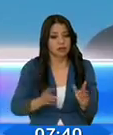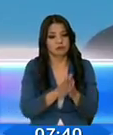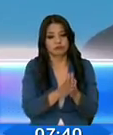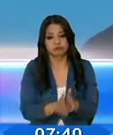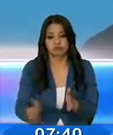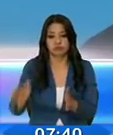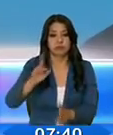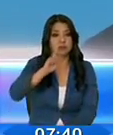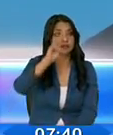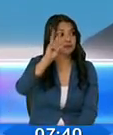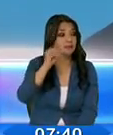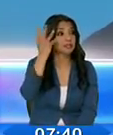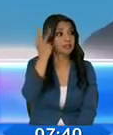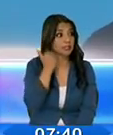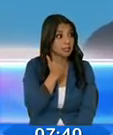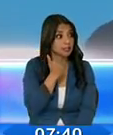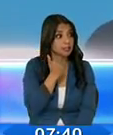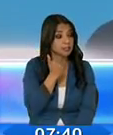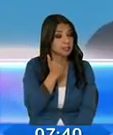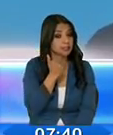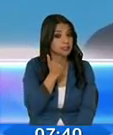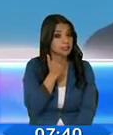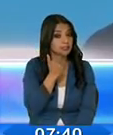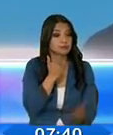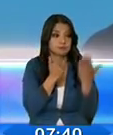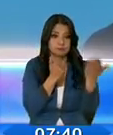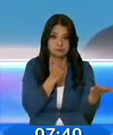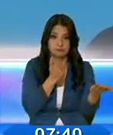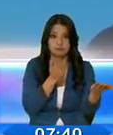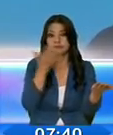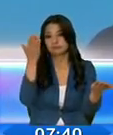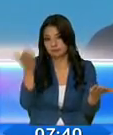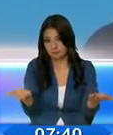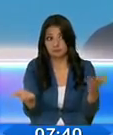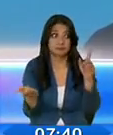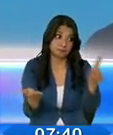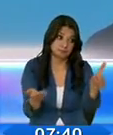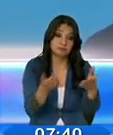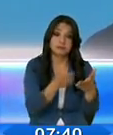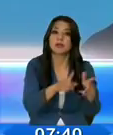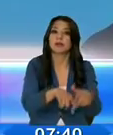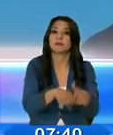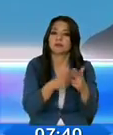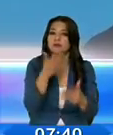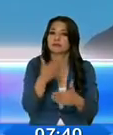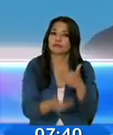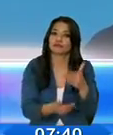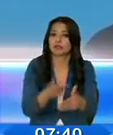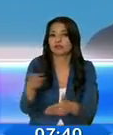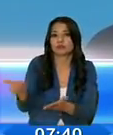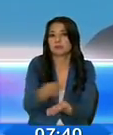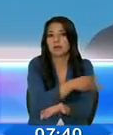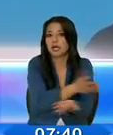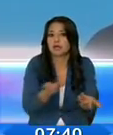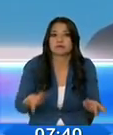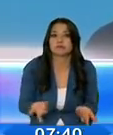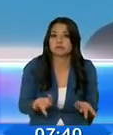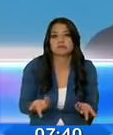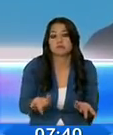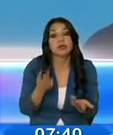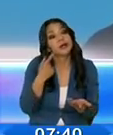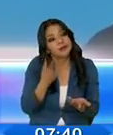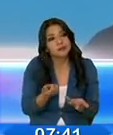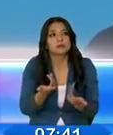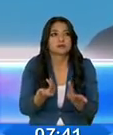esos 120 días, la contraparte, el beneficiario del laudo, podría iniciar el proceso de ejecución, de modo que lo ideal sería, si